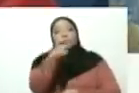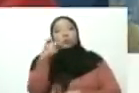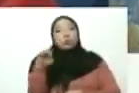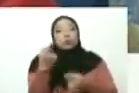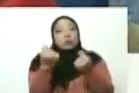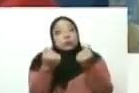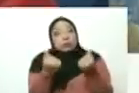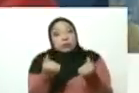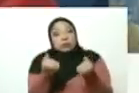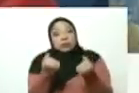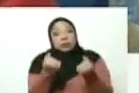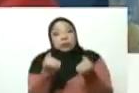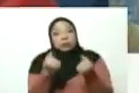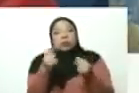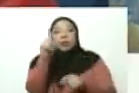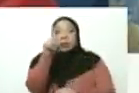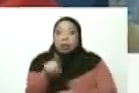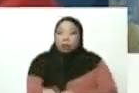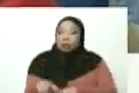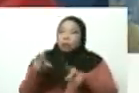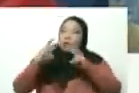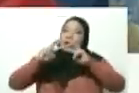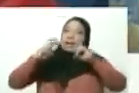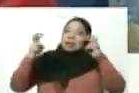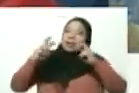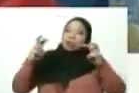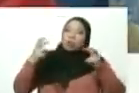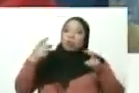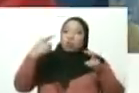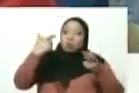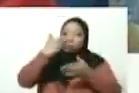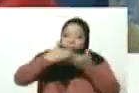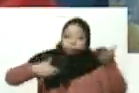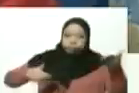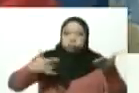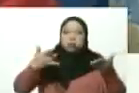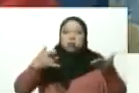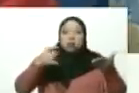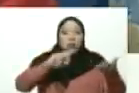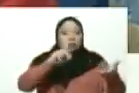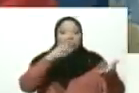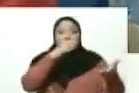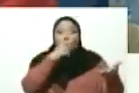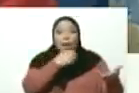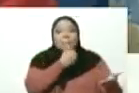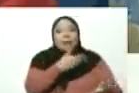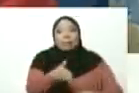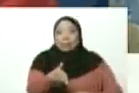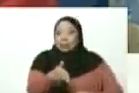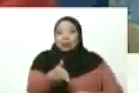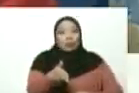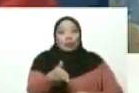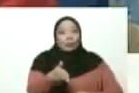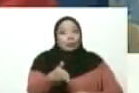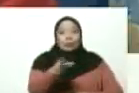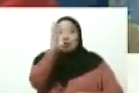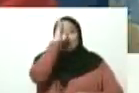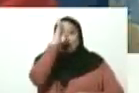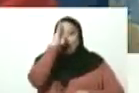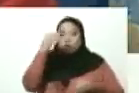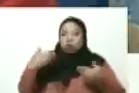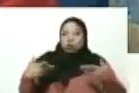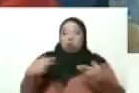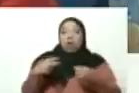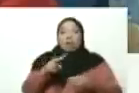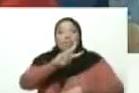inversiones así como de títulos de valores sin estar autorizados por la superintendencia nacional de